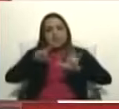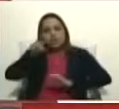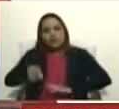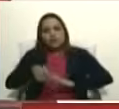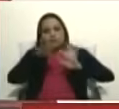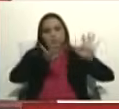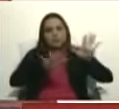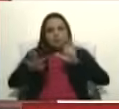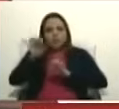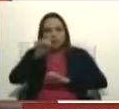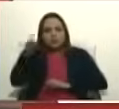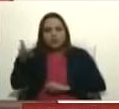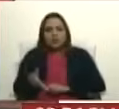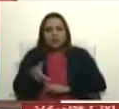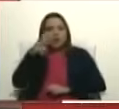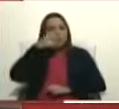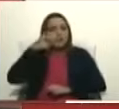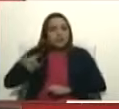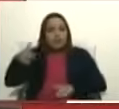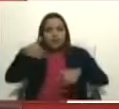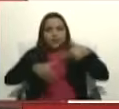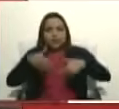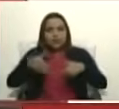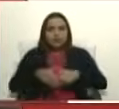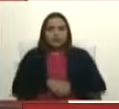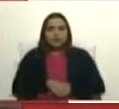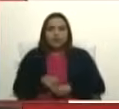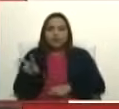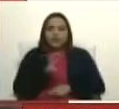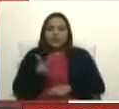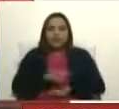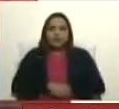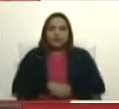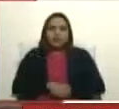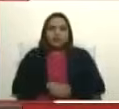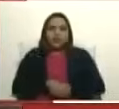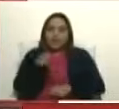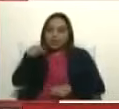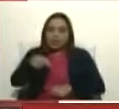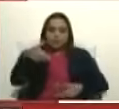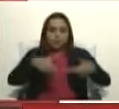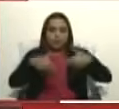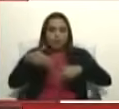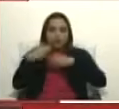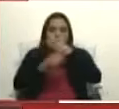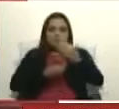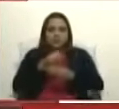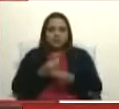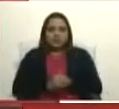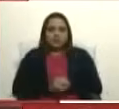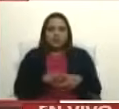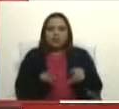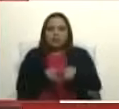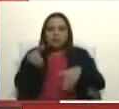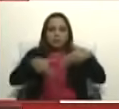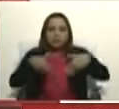97,99% de la gente, de los venezolanos y venezolanas, así votaron. Así votaron.